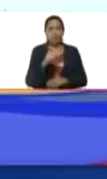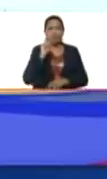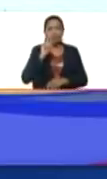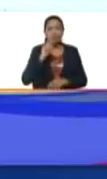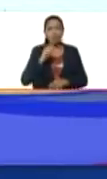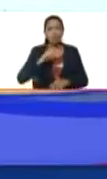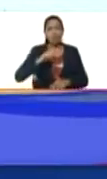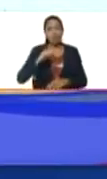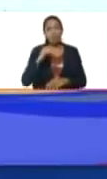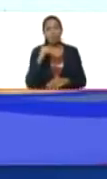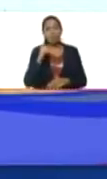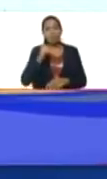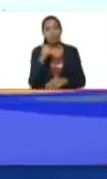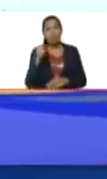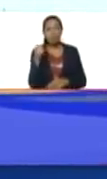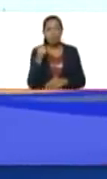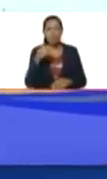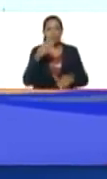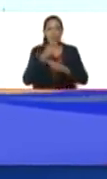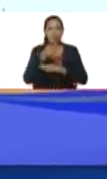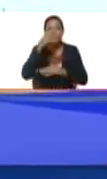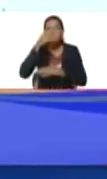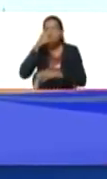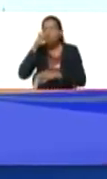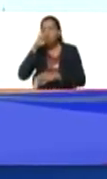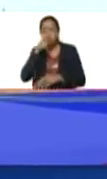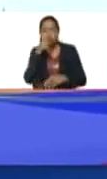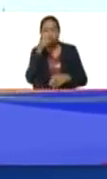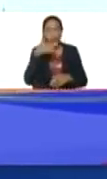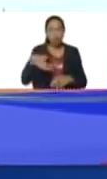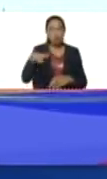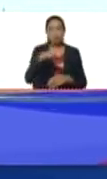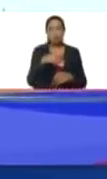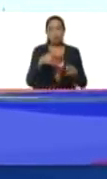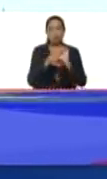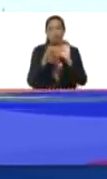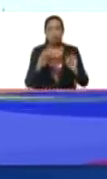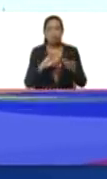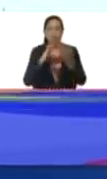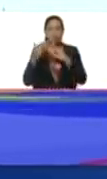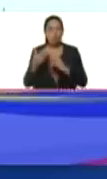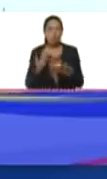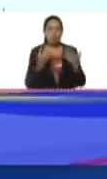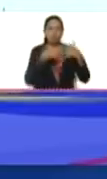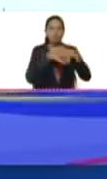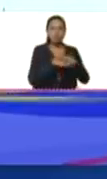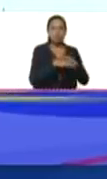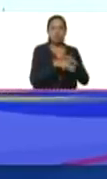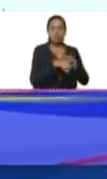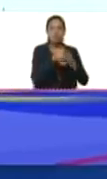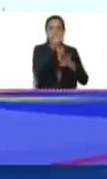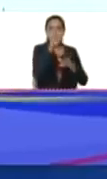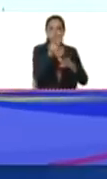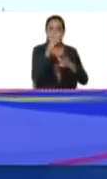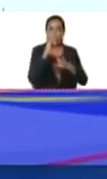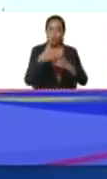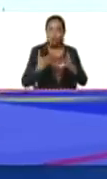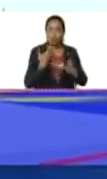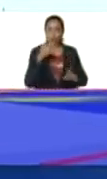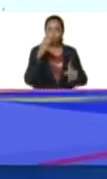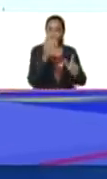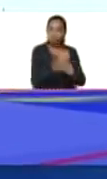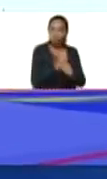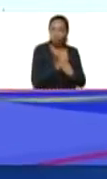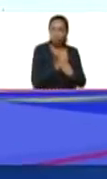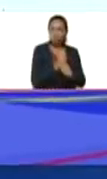que matraquee al pueblo. Pero la mejor forma de tener una policía que cuide al pueblo es que la comunidad se involucre en la construcción de esa policía. Por eso hemos dicho que